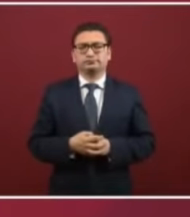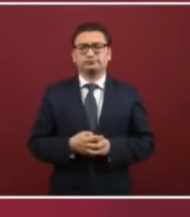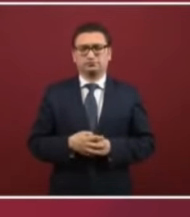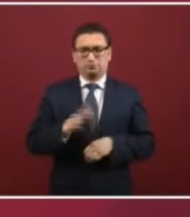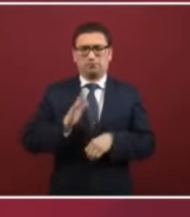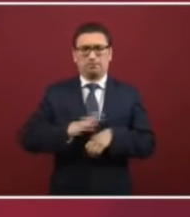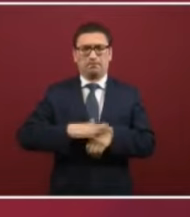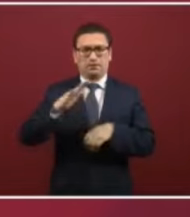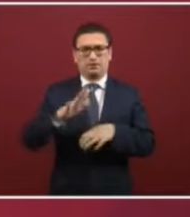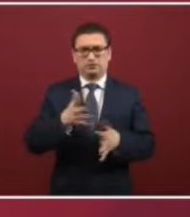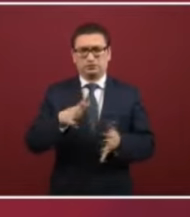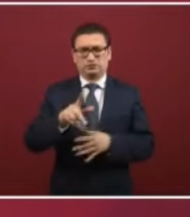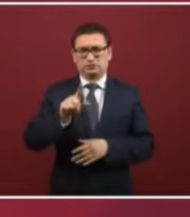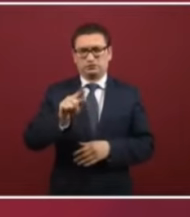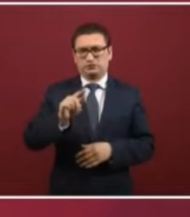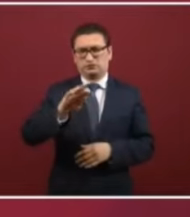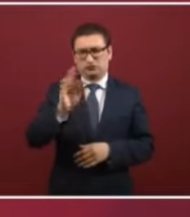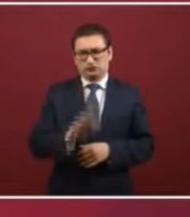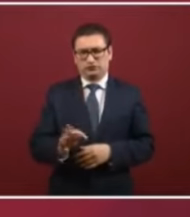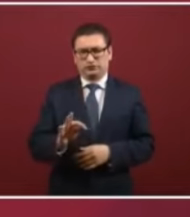más como el